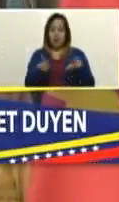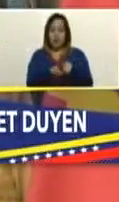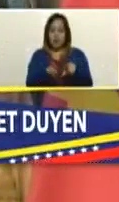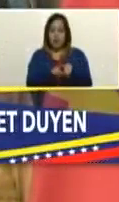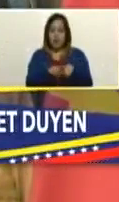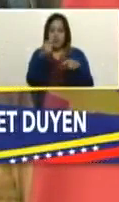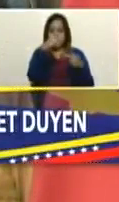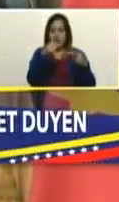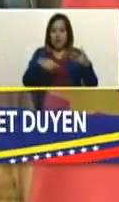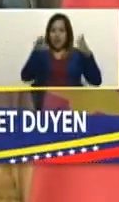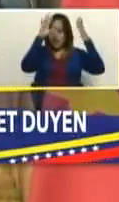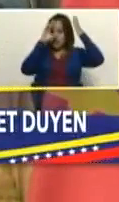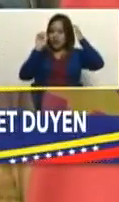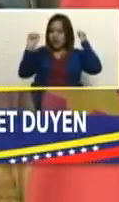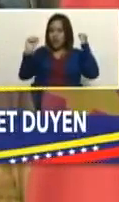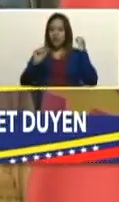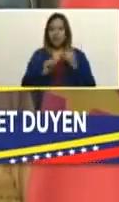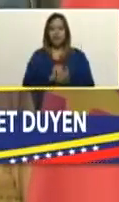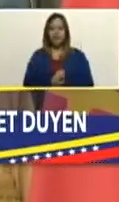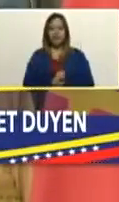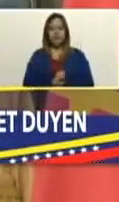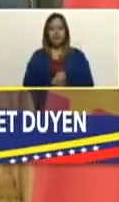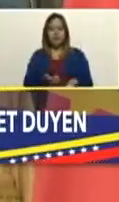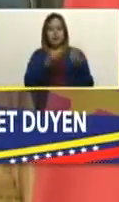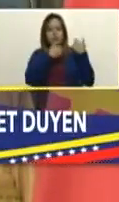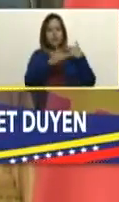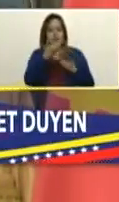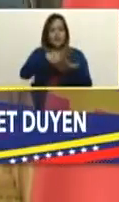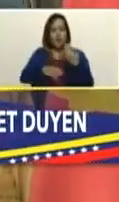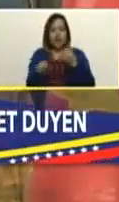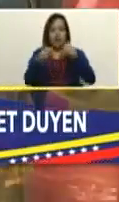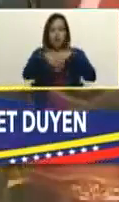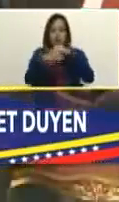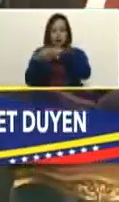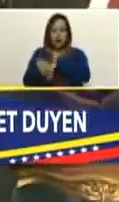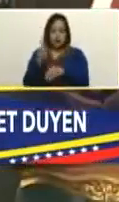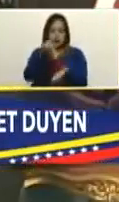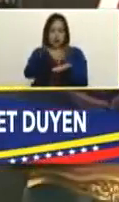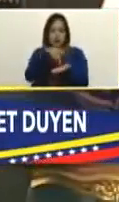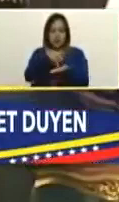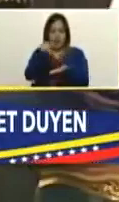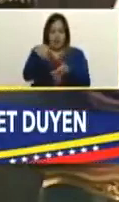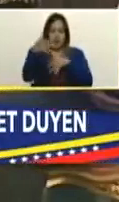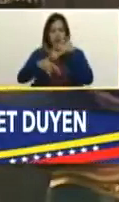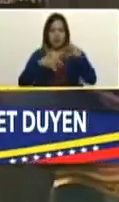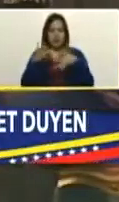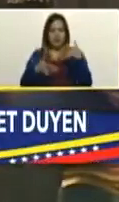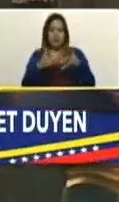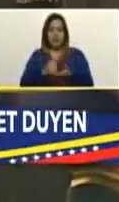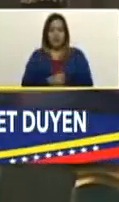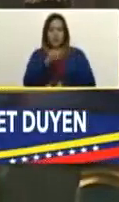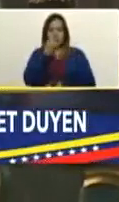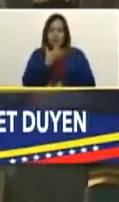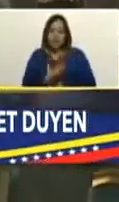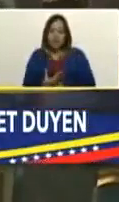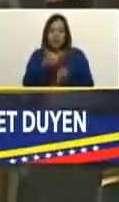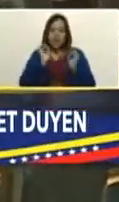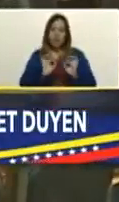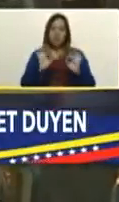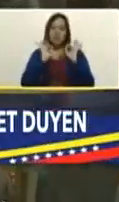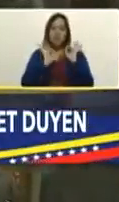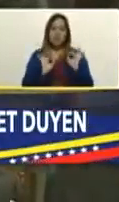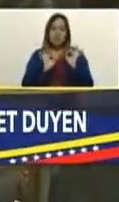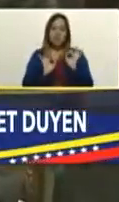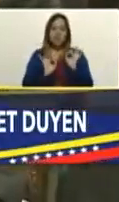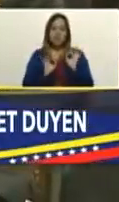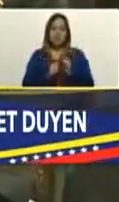embajadores, embajadoras, cargados de negocios, presentes en este acto tan bonito, tan especial para